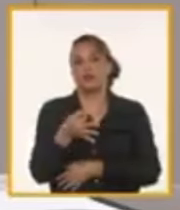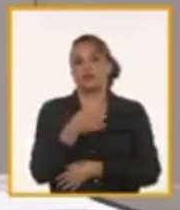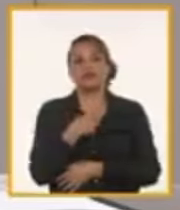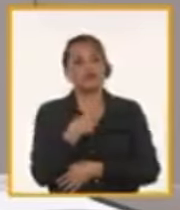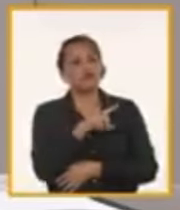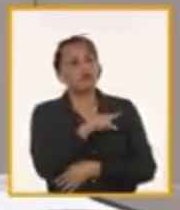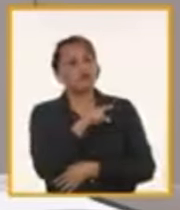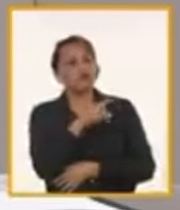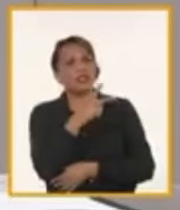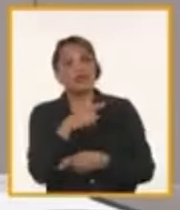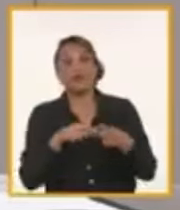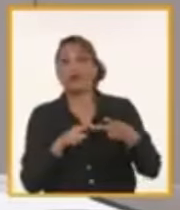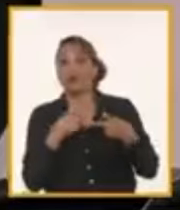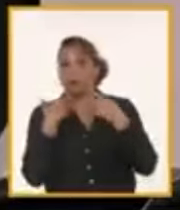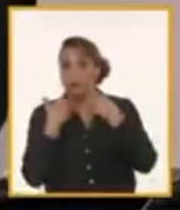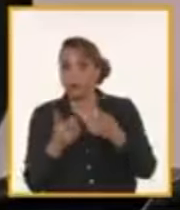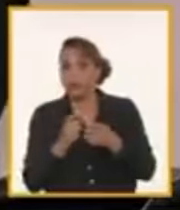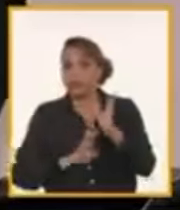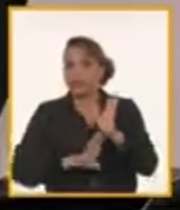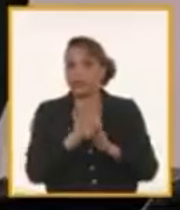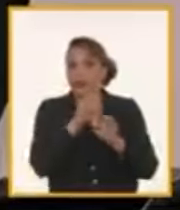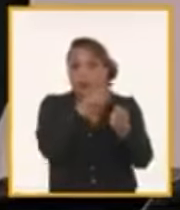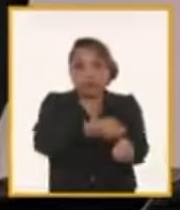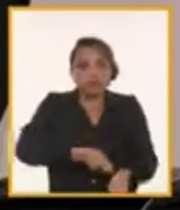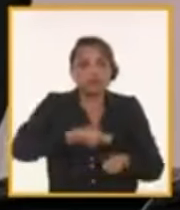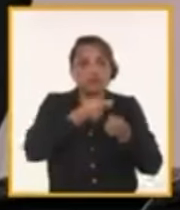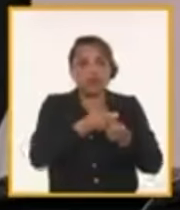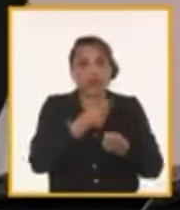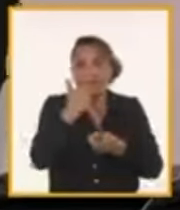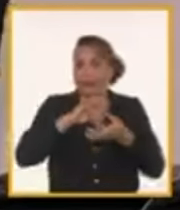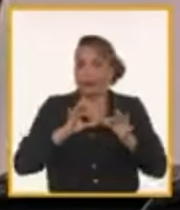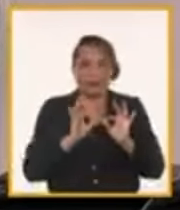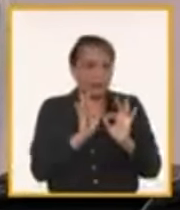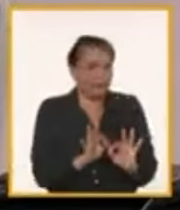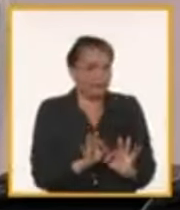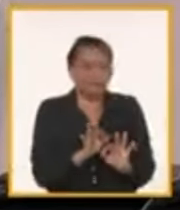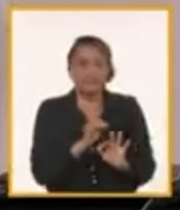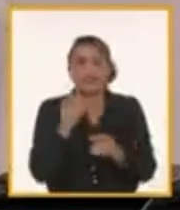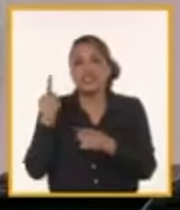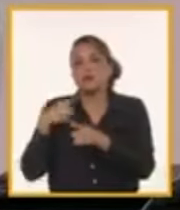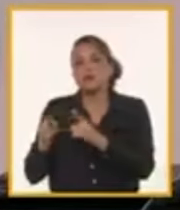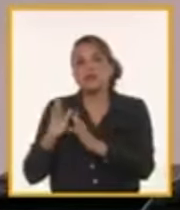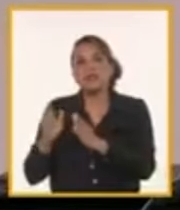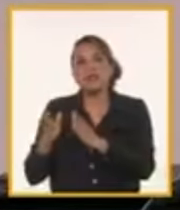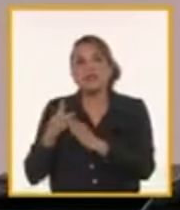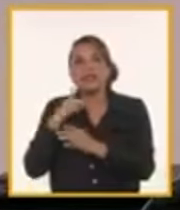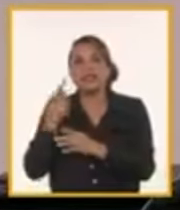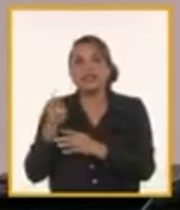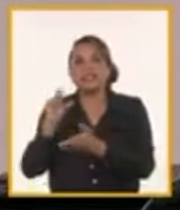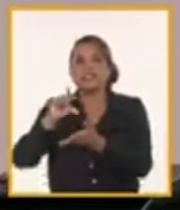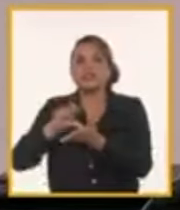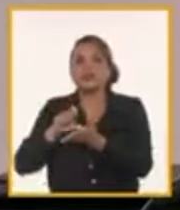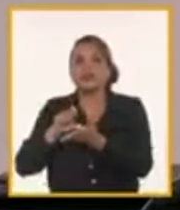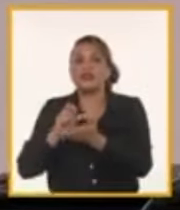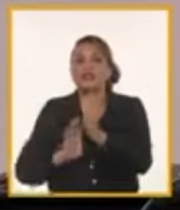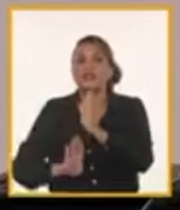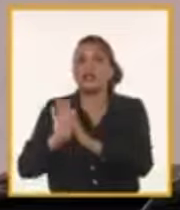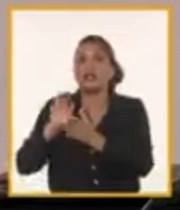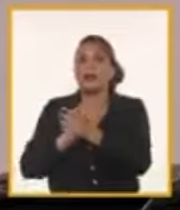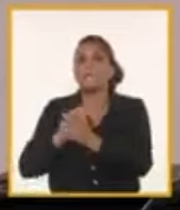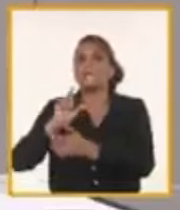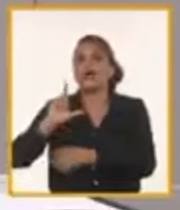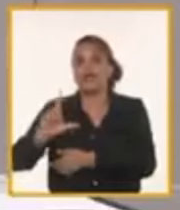dos grandes retos ahí que es la el desarrollo agrícola por supuesto al es clave y por el otro lado tiene la zona especial de desarrollo Mariel que también